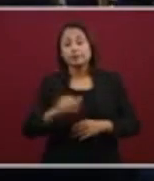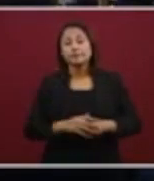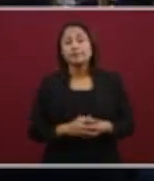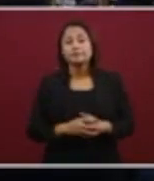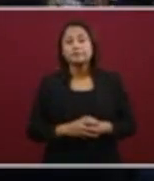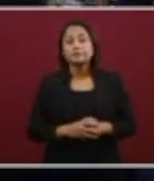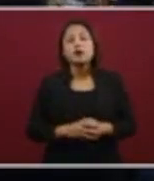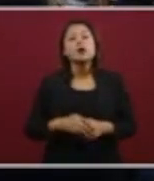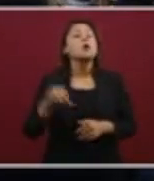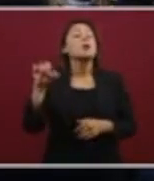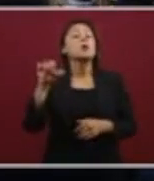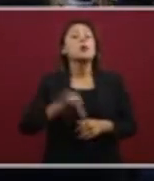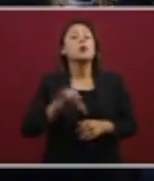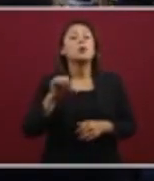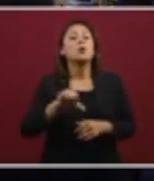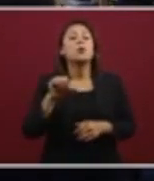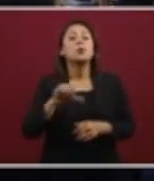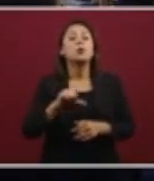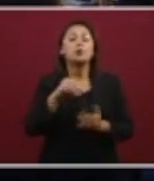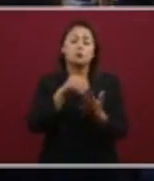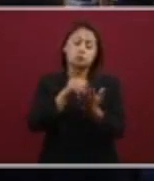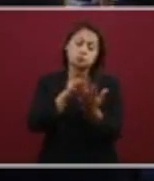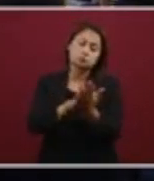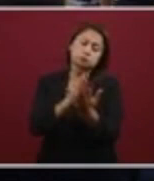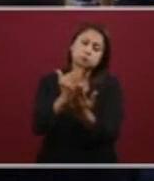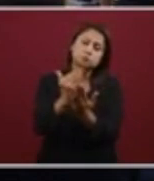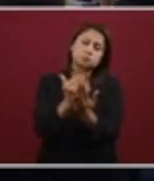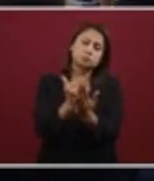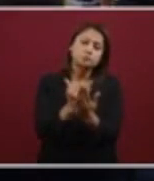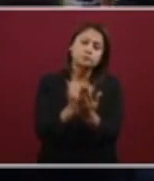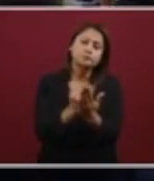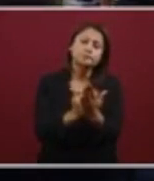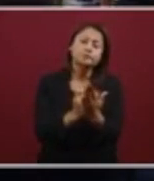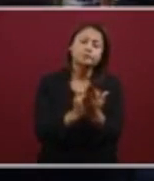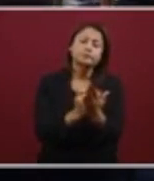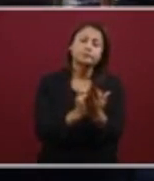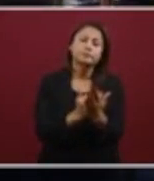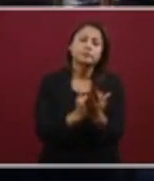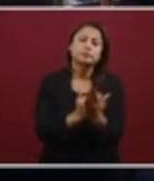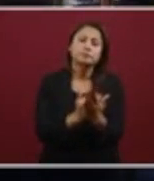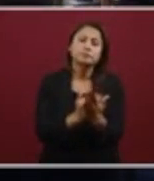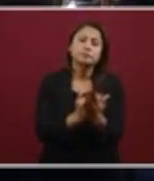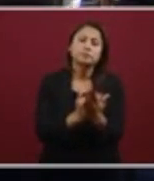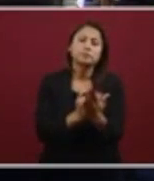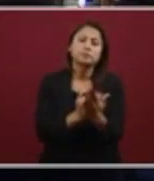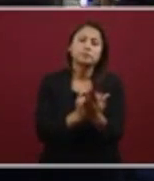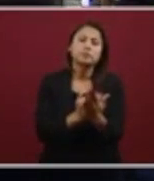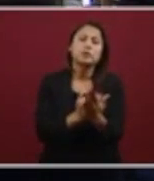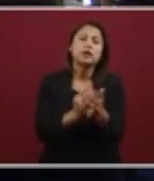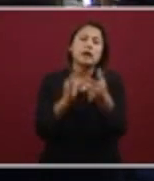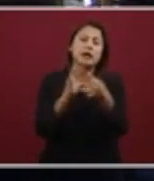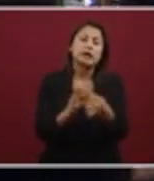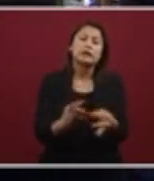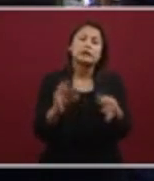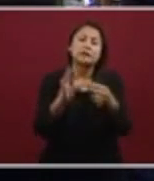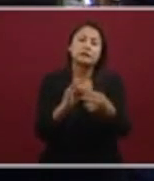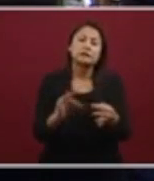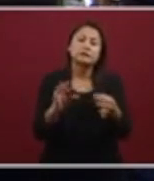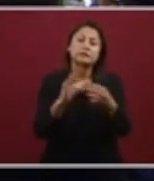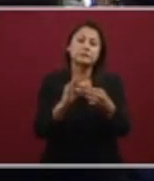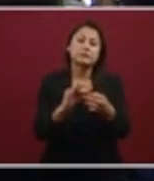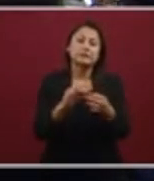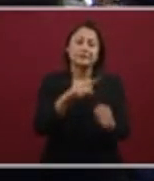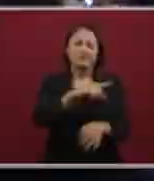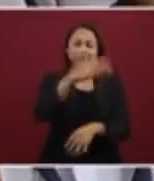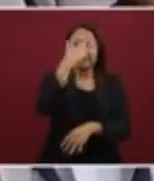Hoy, presidente, documentamos cómo se ha desmantelado, usted sabe que es un tema al que yo le he